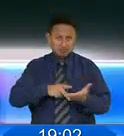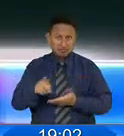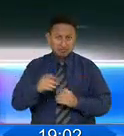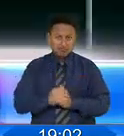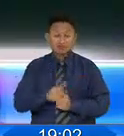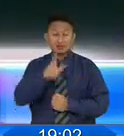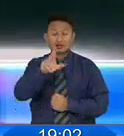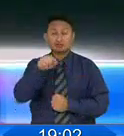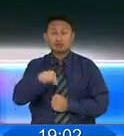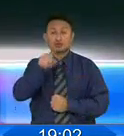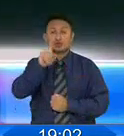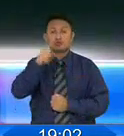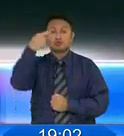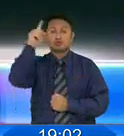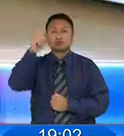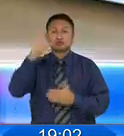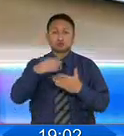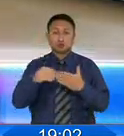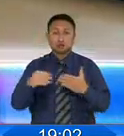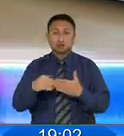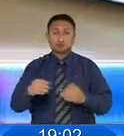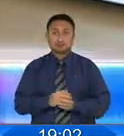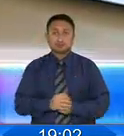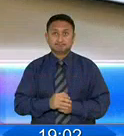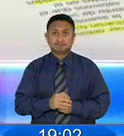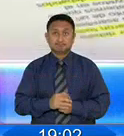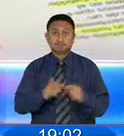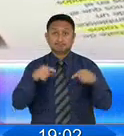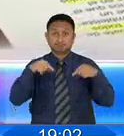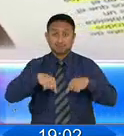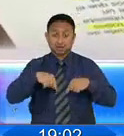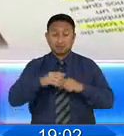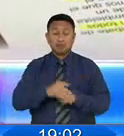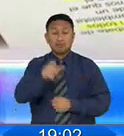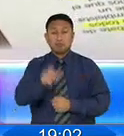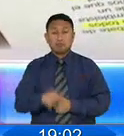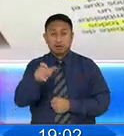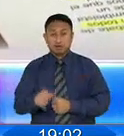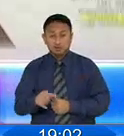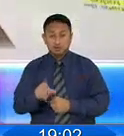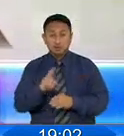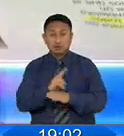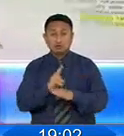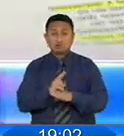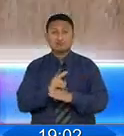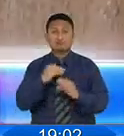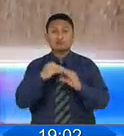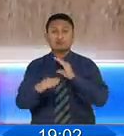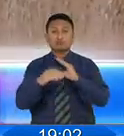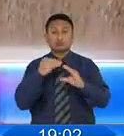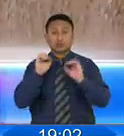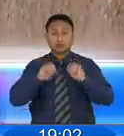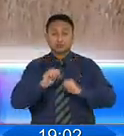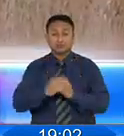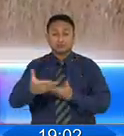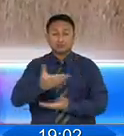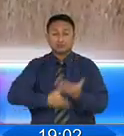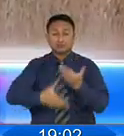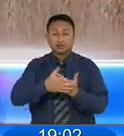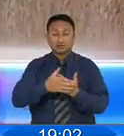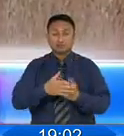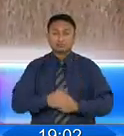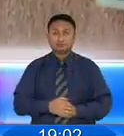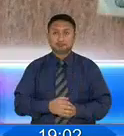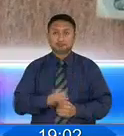millones de dólares. En este caso, los aprehendidos habrían usado los correos e instrumentos de comercio interestatal